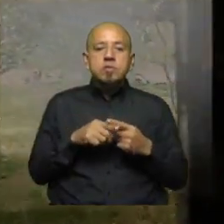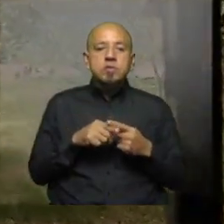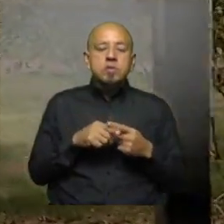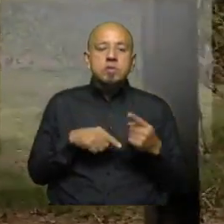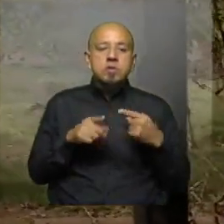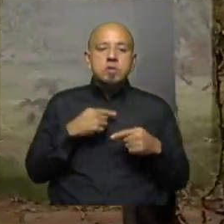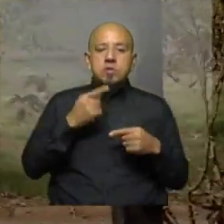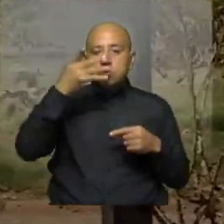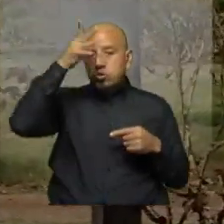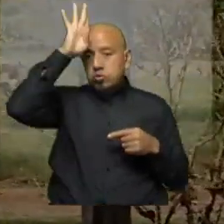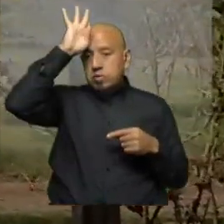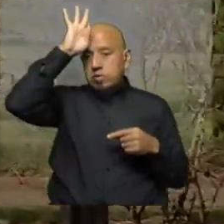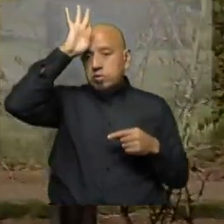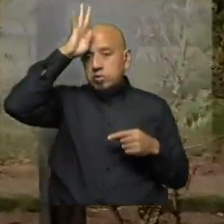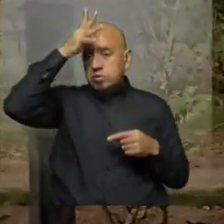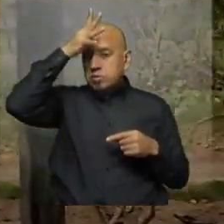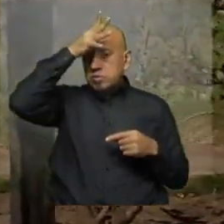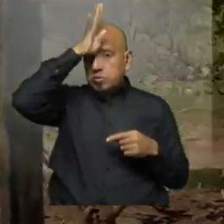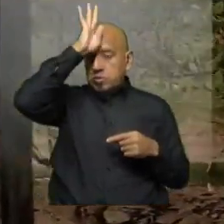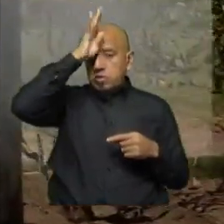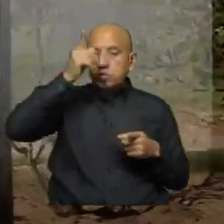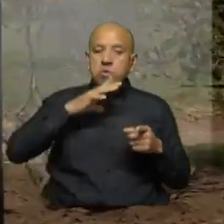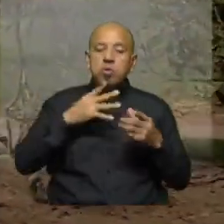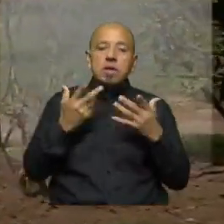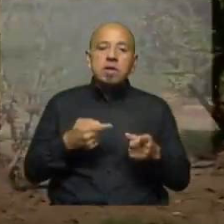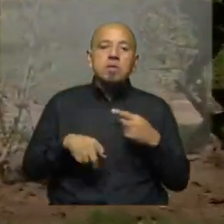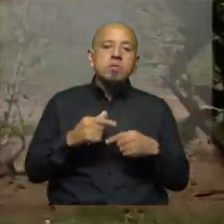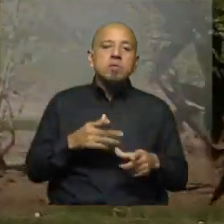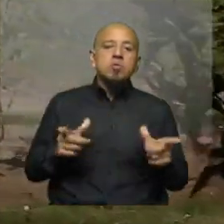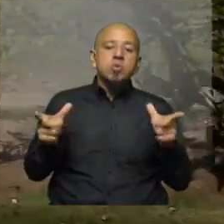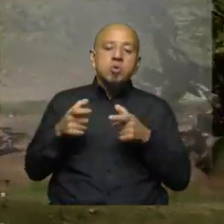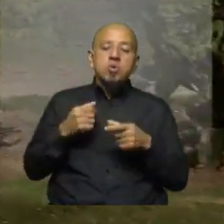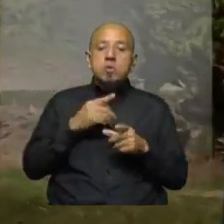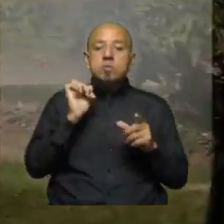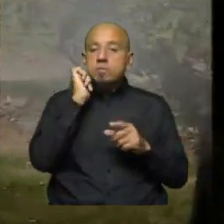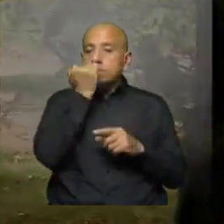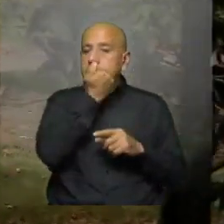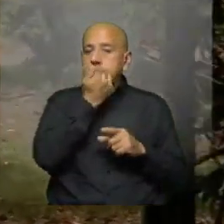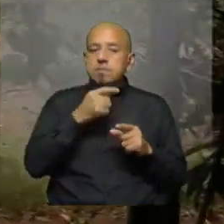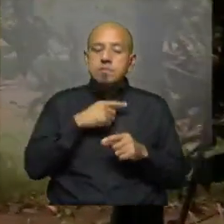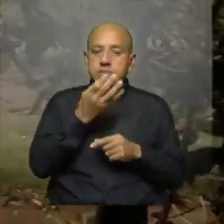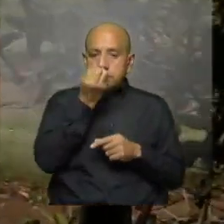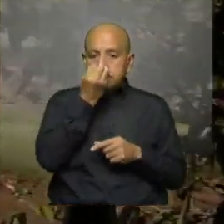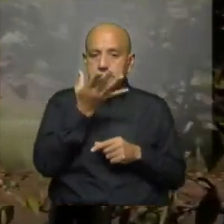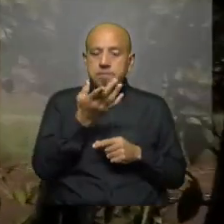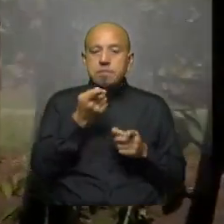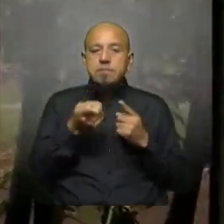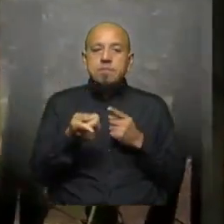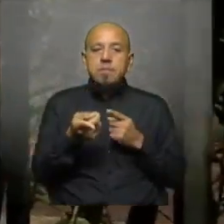Los romanos, cuando querían tener una reunión que fuera secreta, ponían una rosa en el